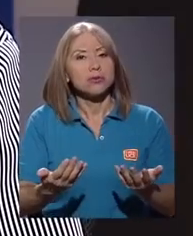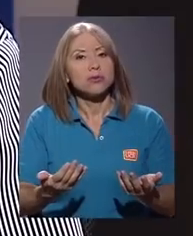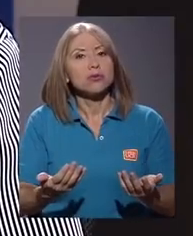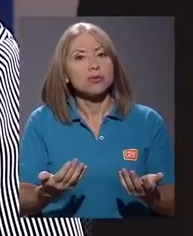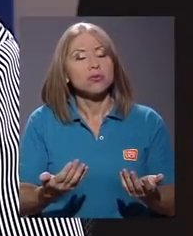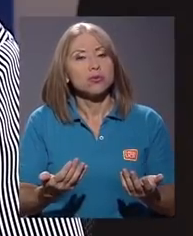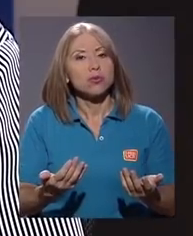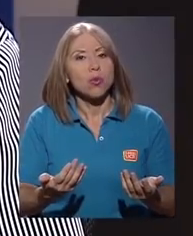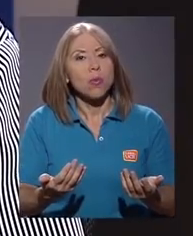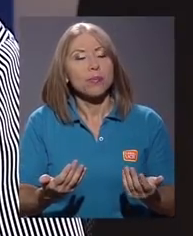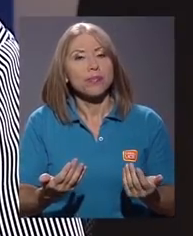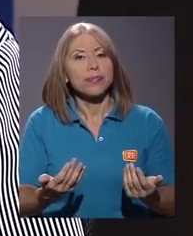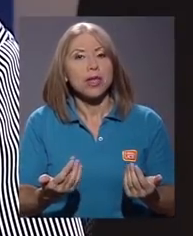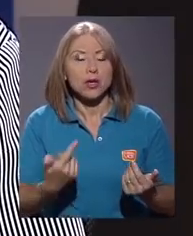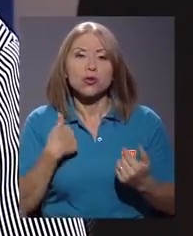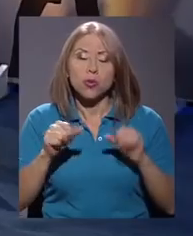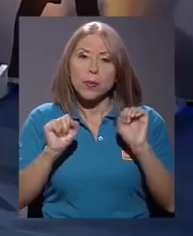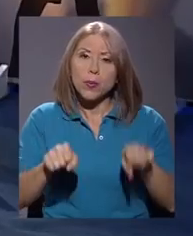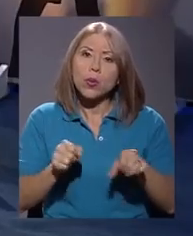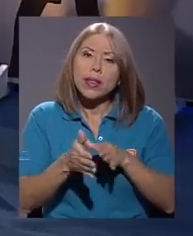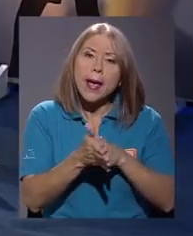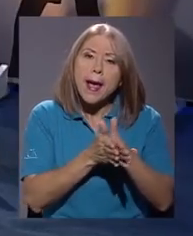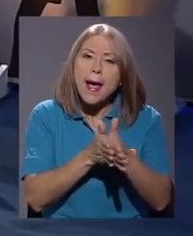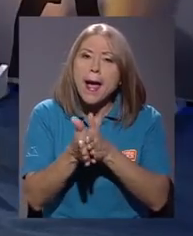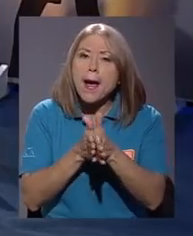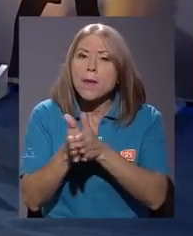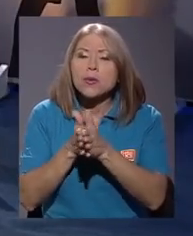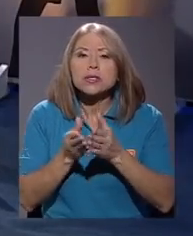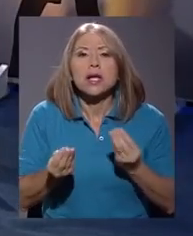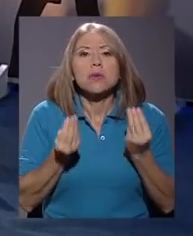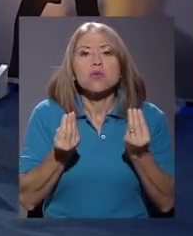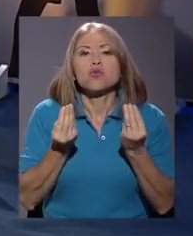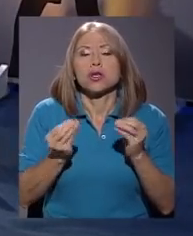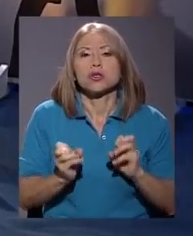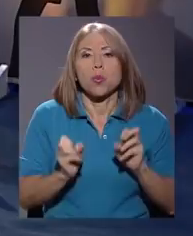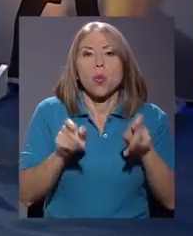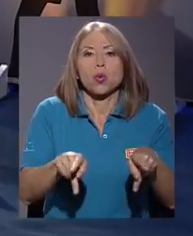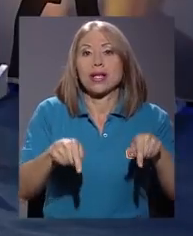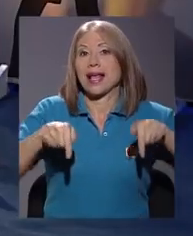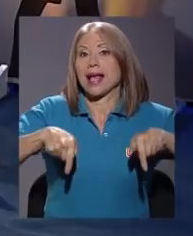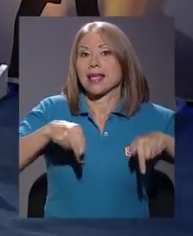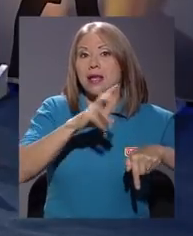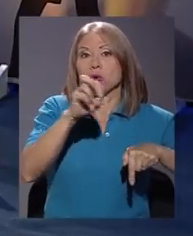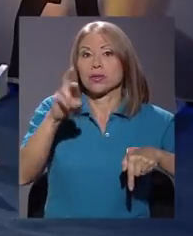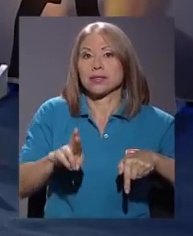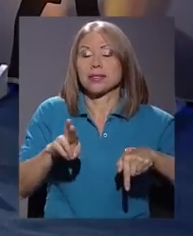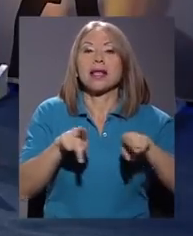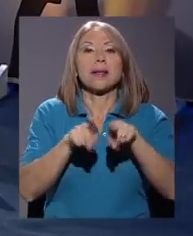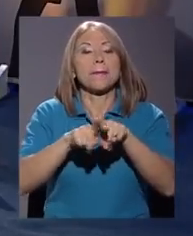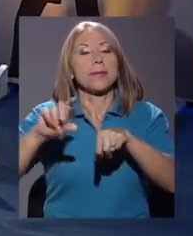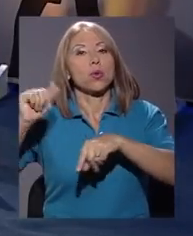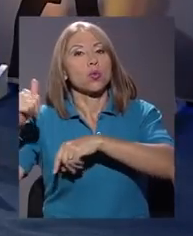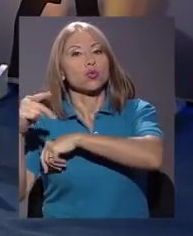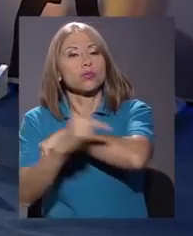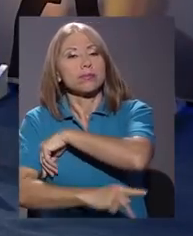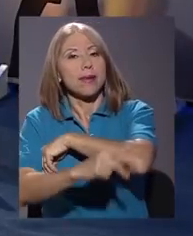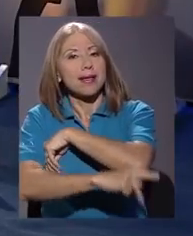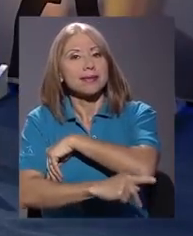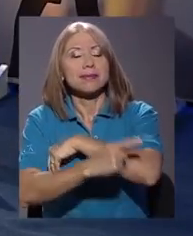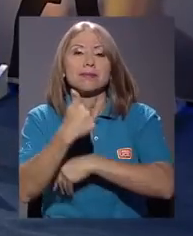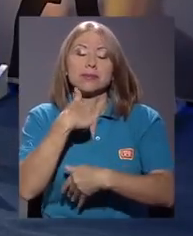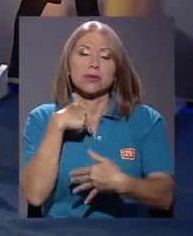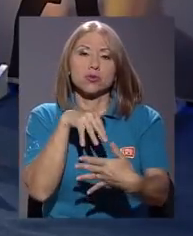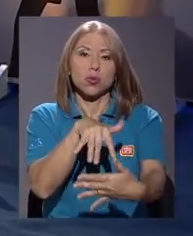pues pude aprovechar muchísimas oportunidades tanto aquí en Costa Rica como en el exterior y realicé mis